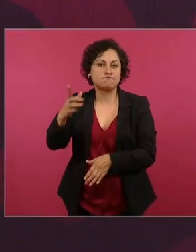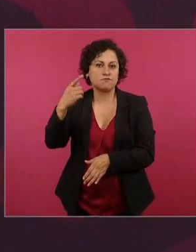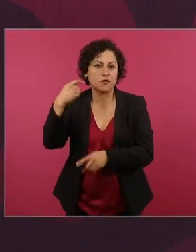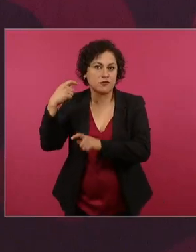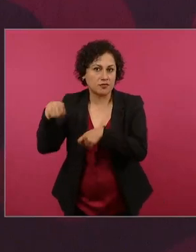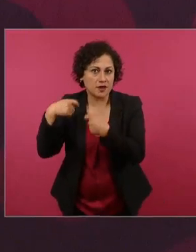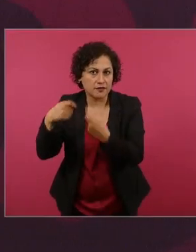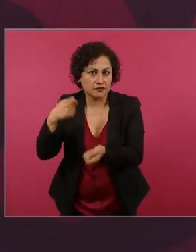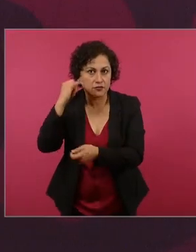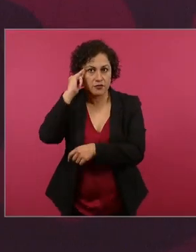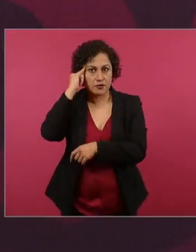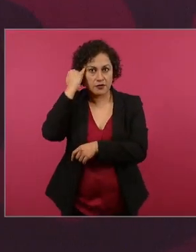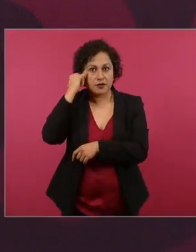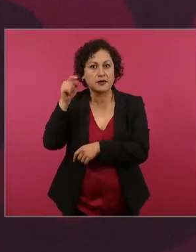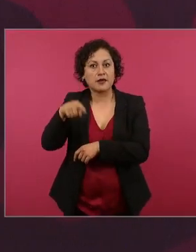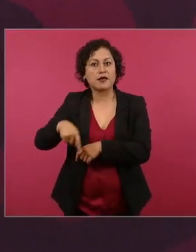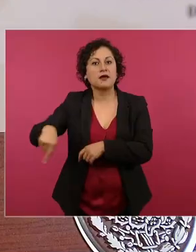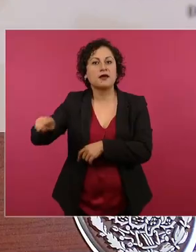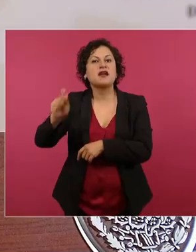no cobran